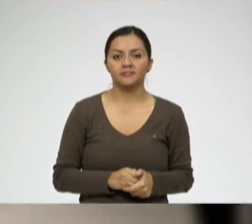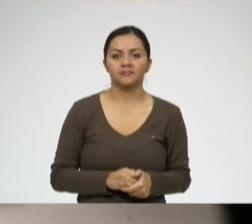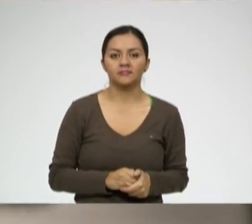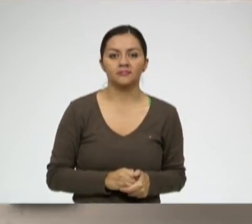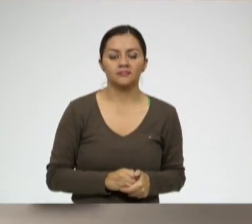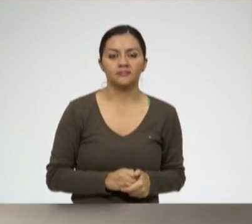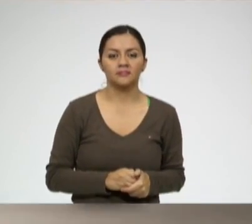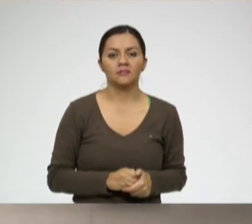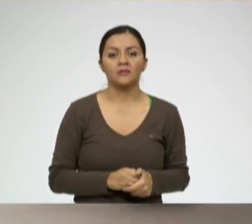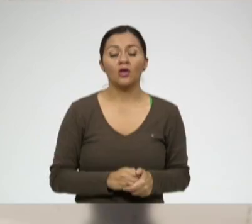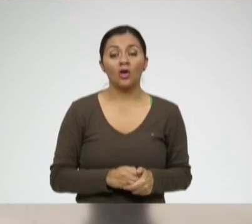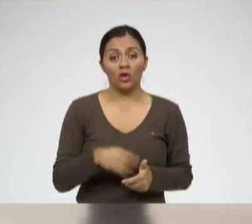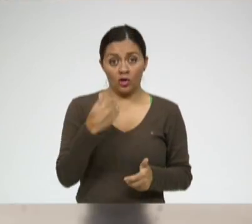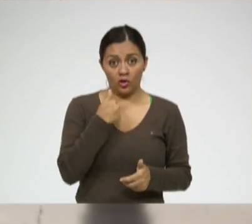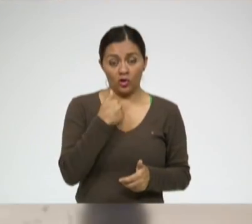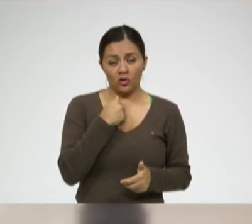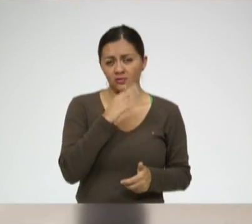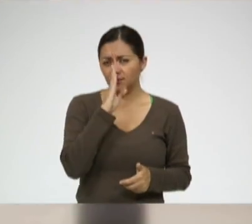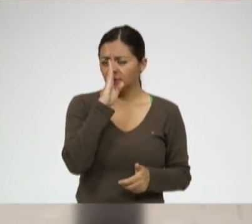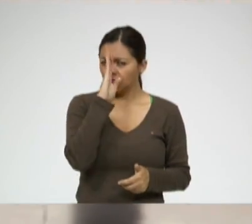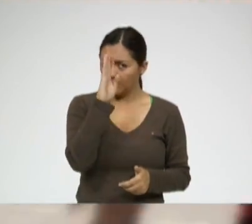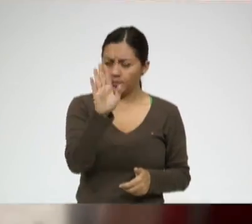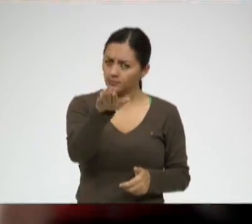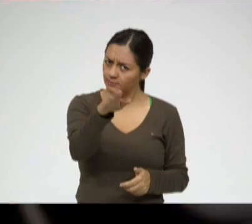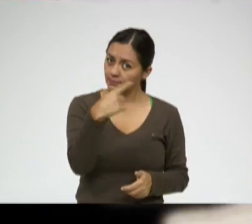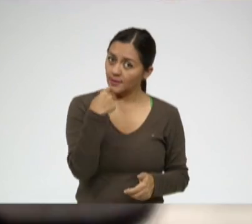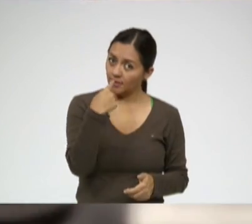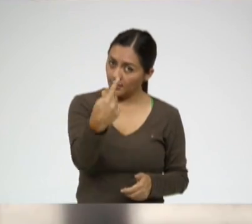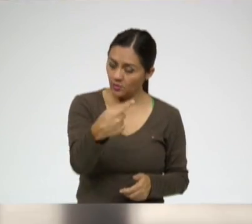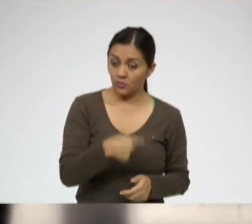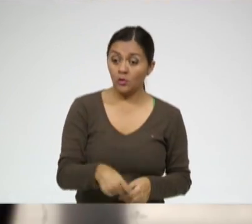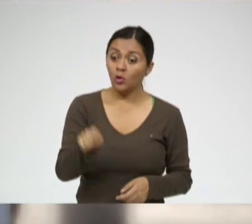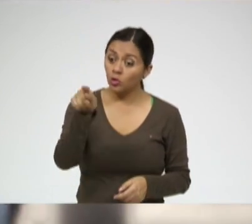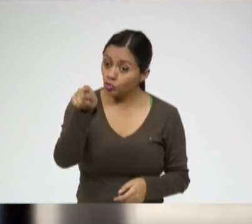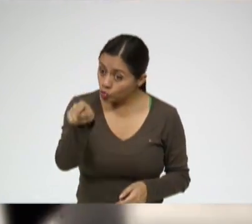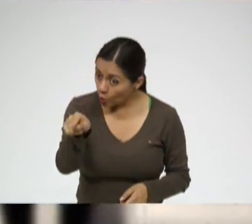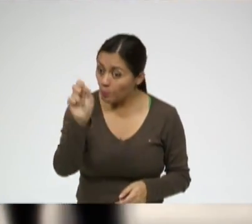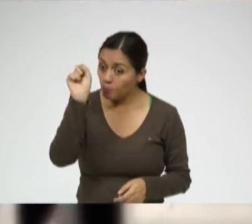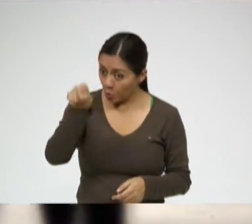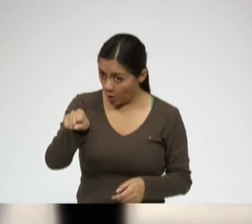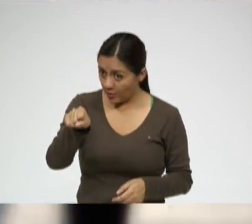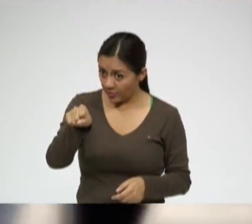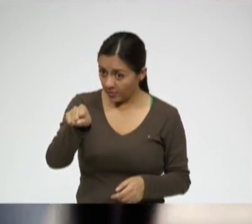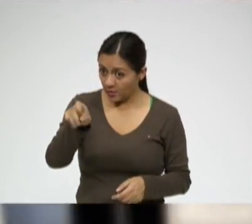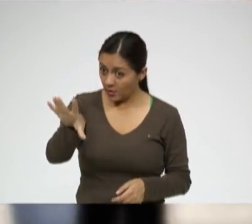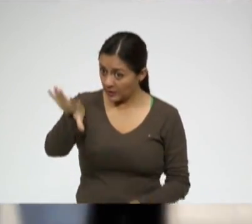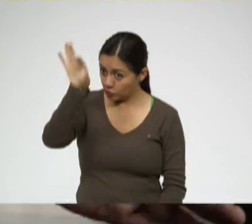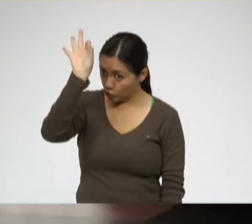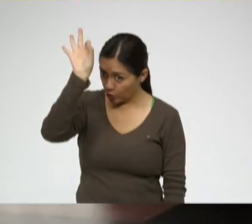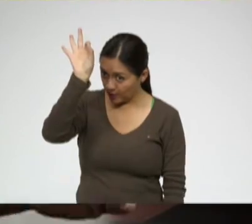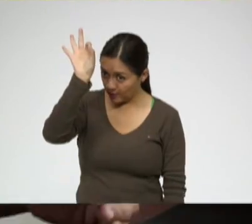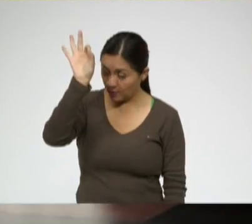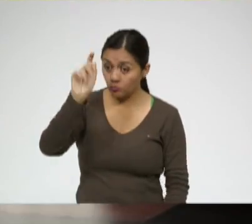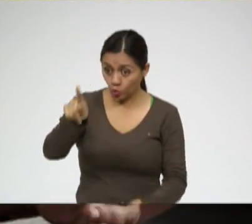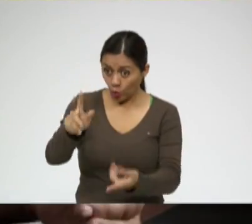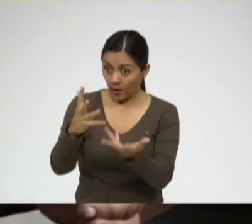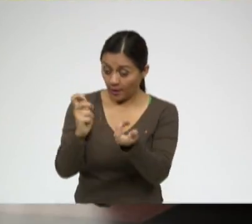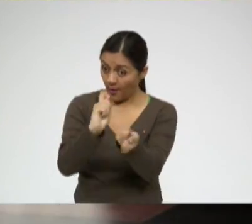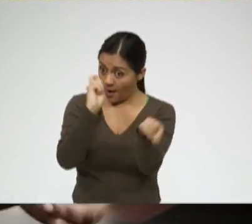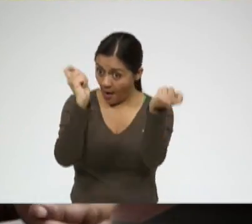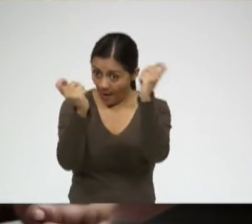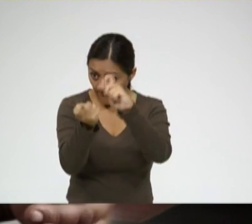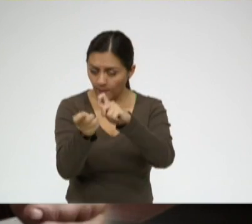Yo a los chicos siempre les digo, usted está en sus manos, el cambiar o seguir uno más del montón, les digo. Si en casa hay este